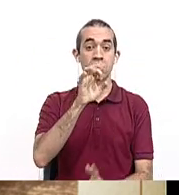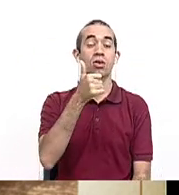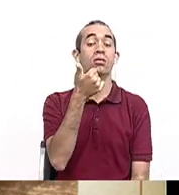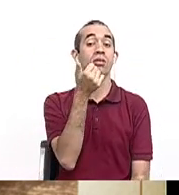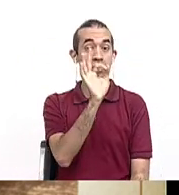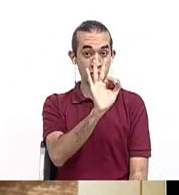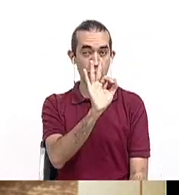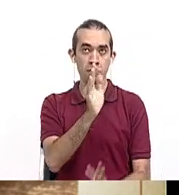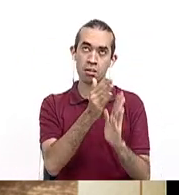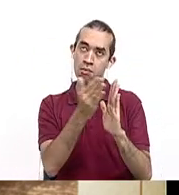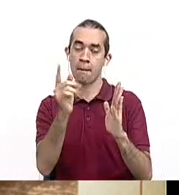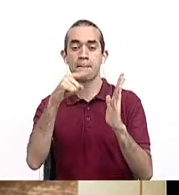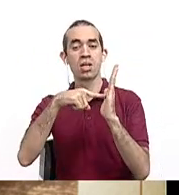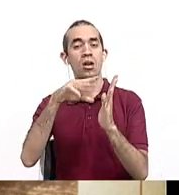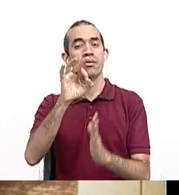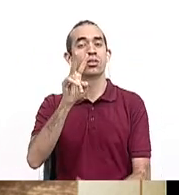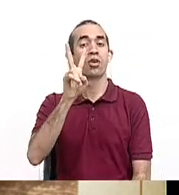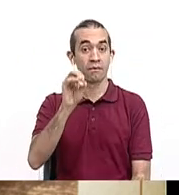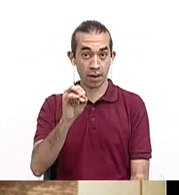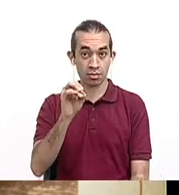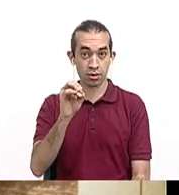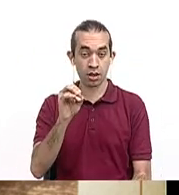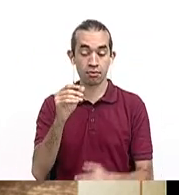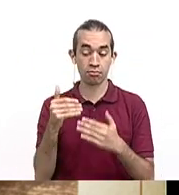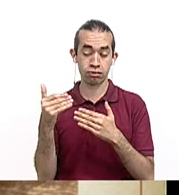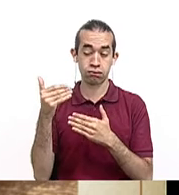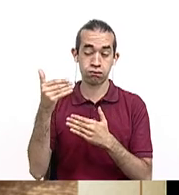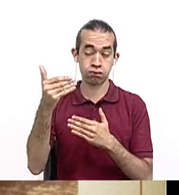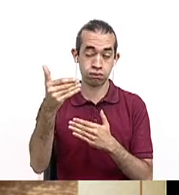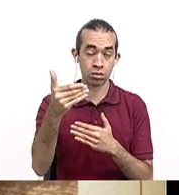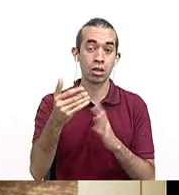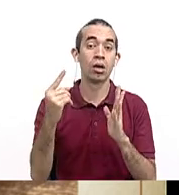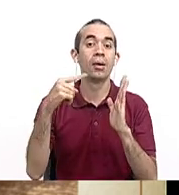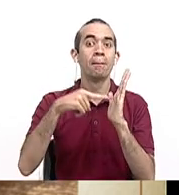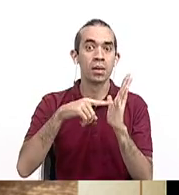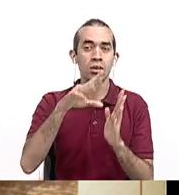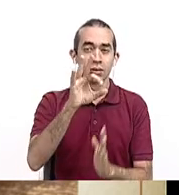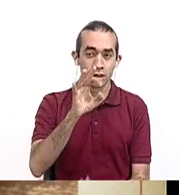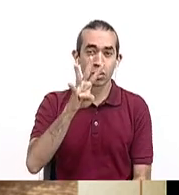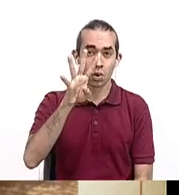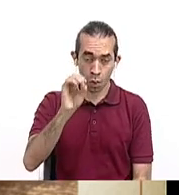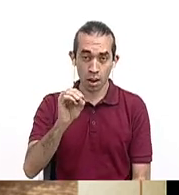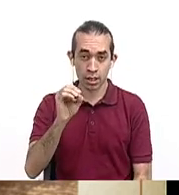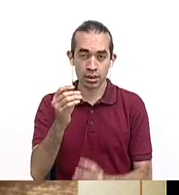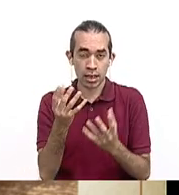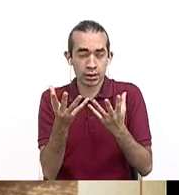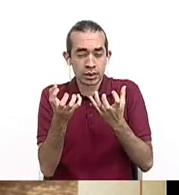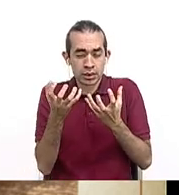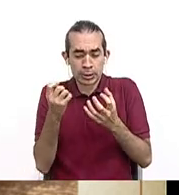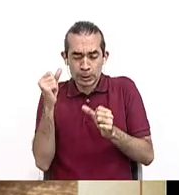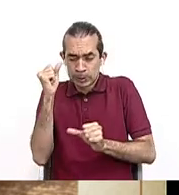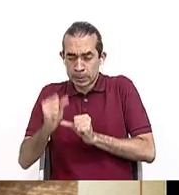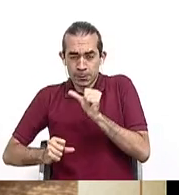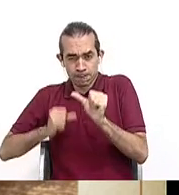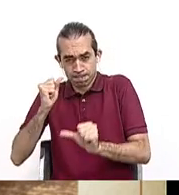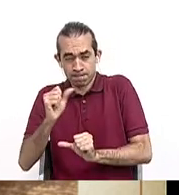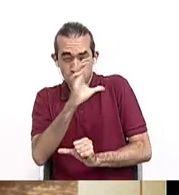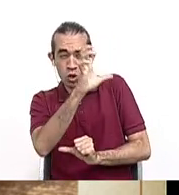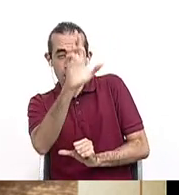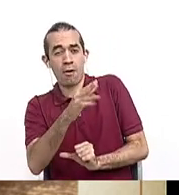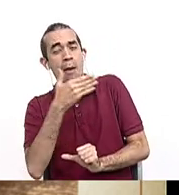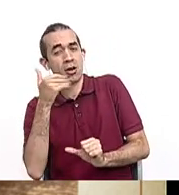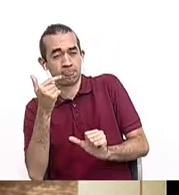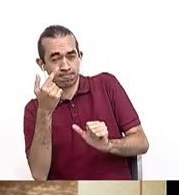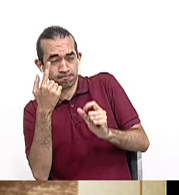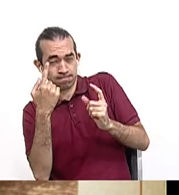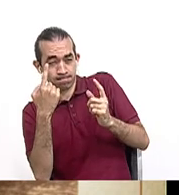1920 y no sería hasta los años 40 que sus anhelos y sueños de una costa rica mejor